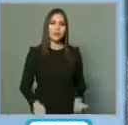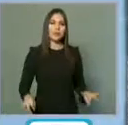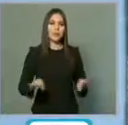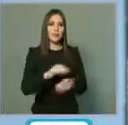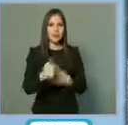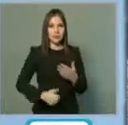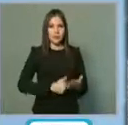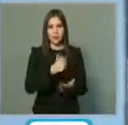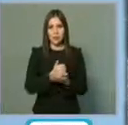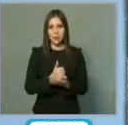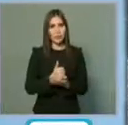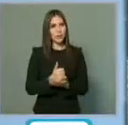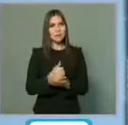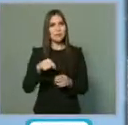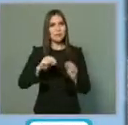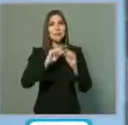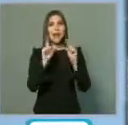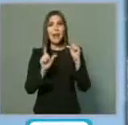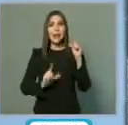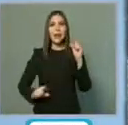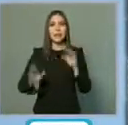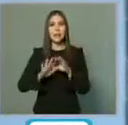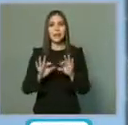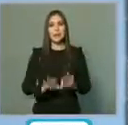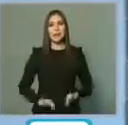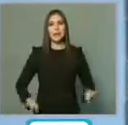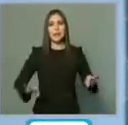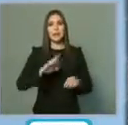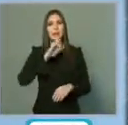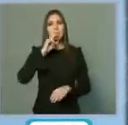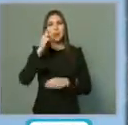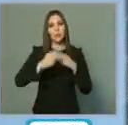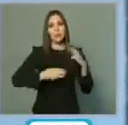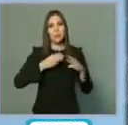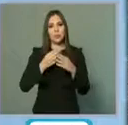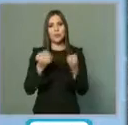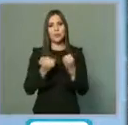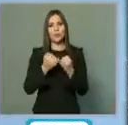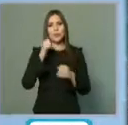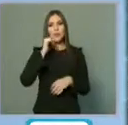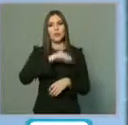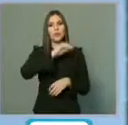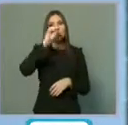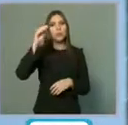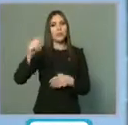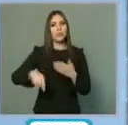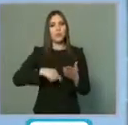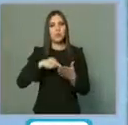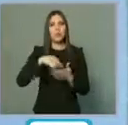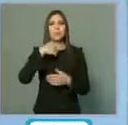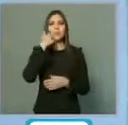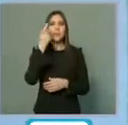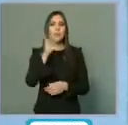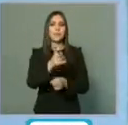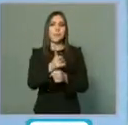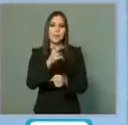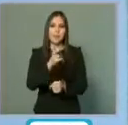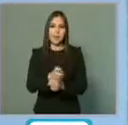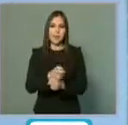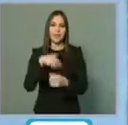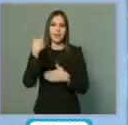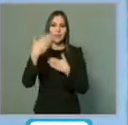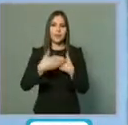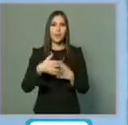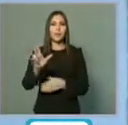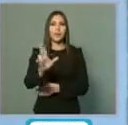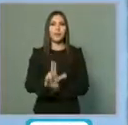ciudad, del país. Y de los mejores del mundo también, que hemos estado por todos lados. Los invitamos el